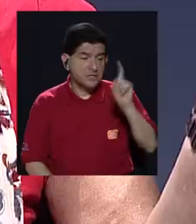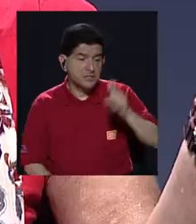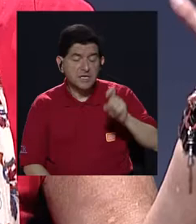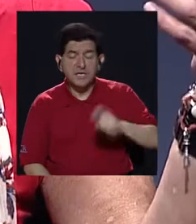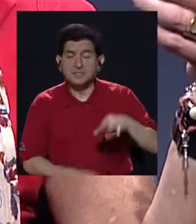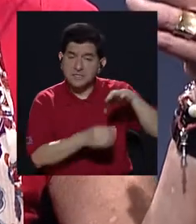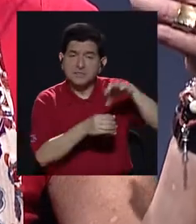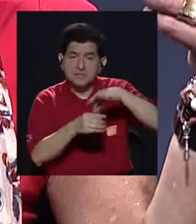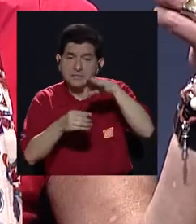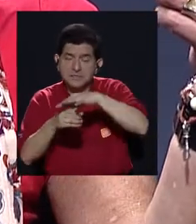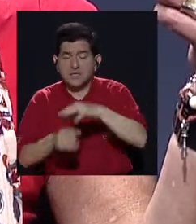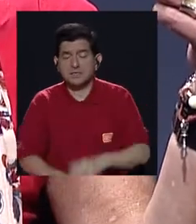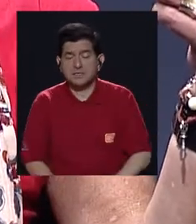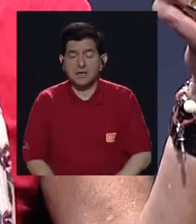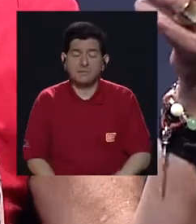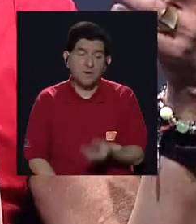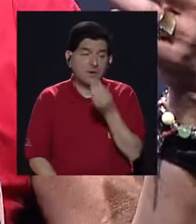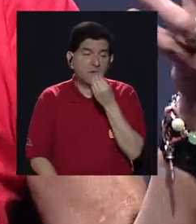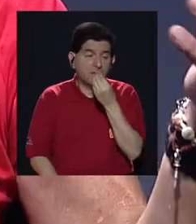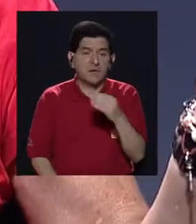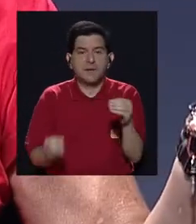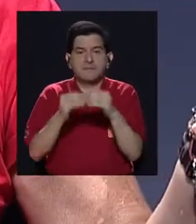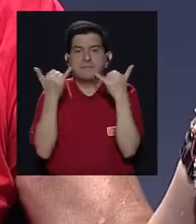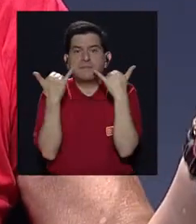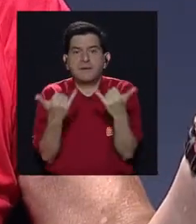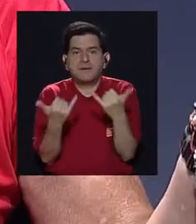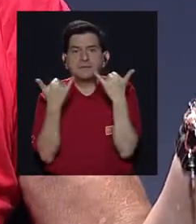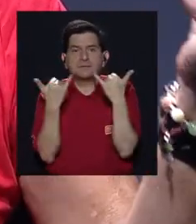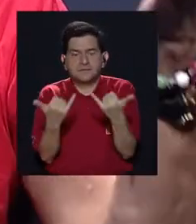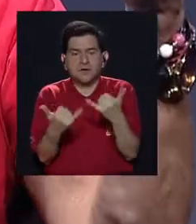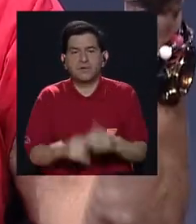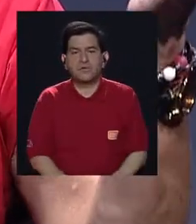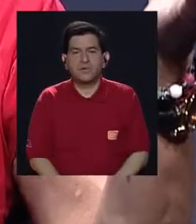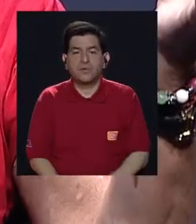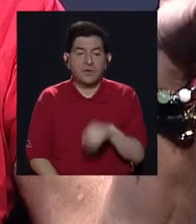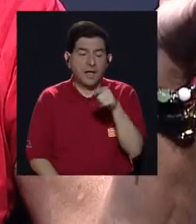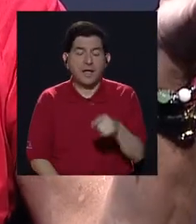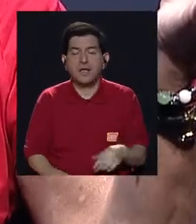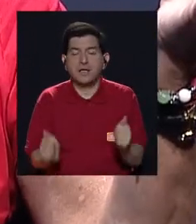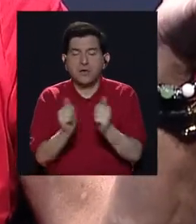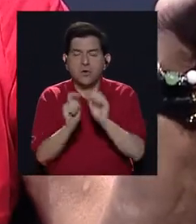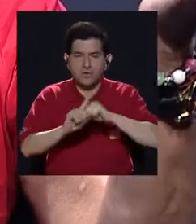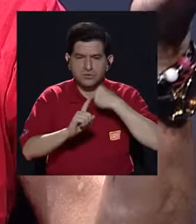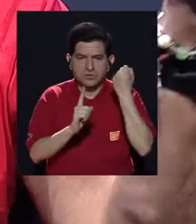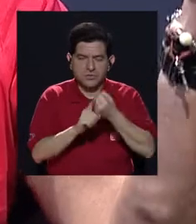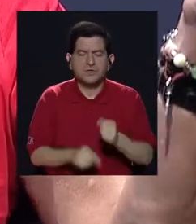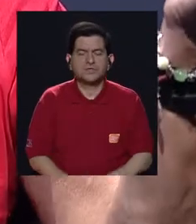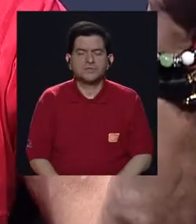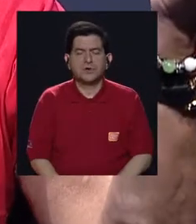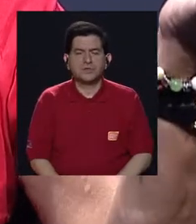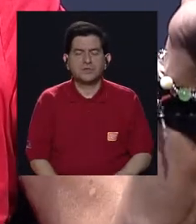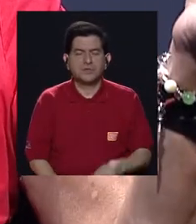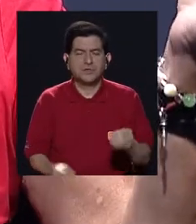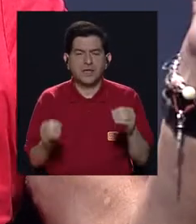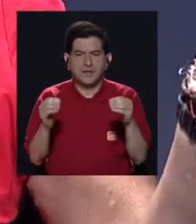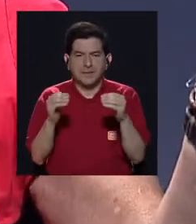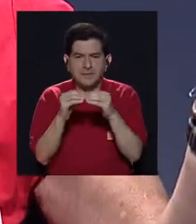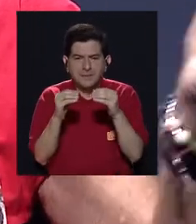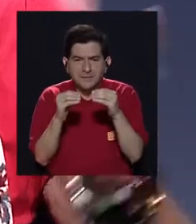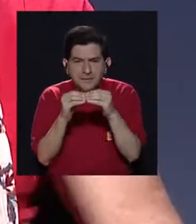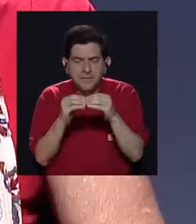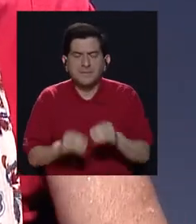y hay que tener agricultura porque hay que comer y ahora más ahora con la onda de la verdura y toda esa cosa